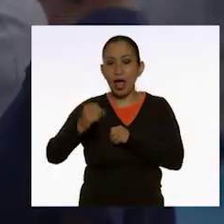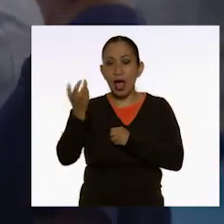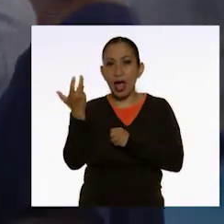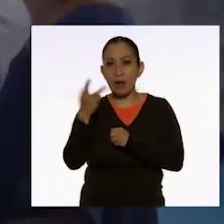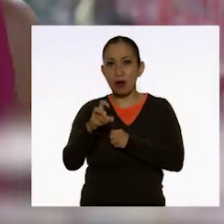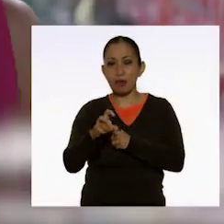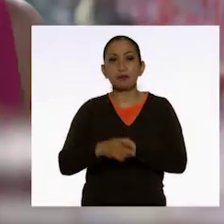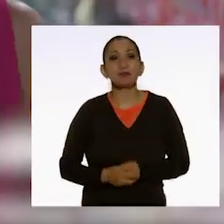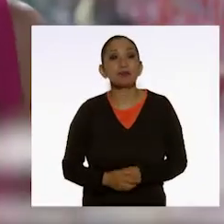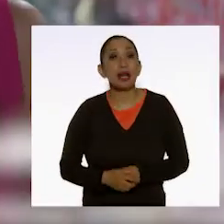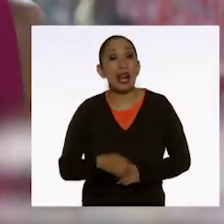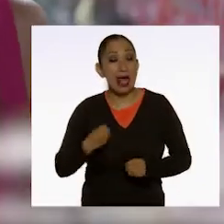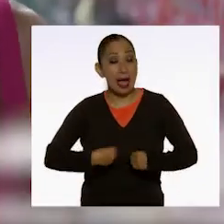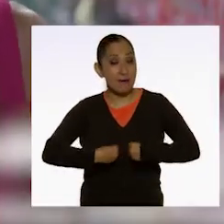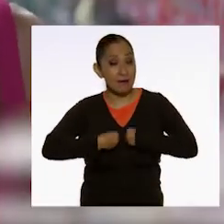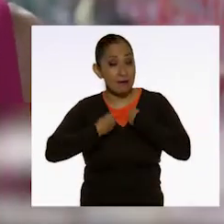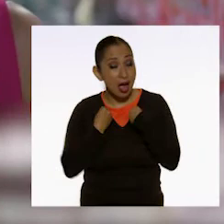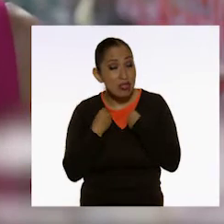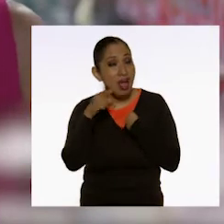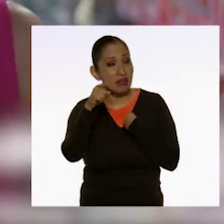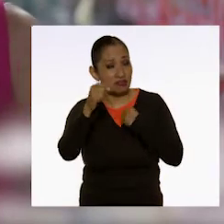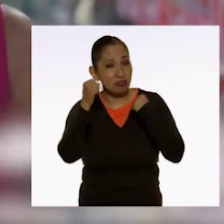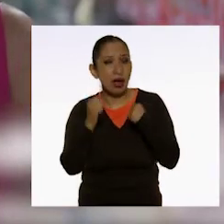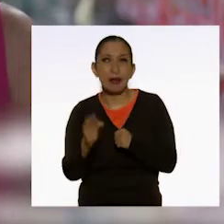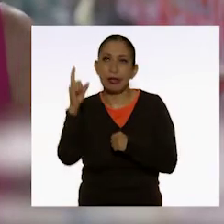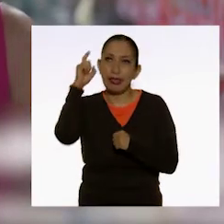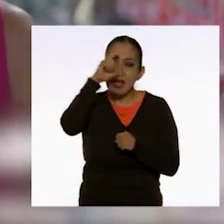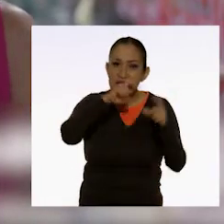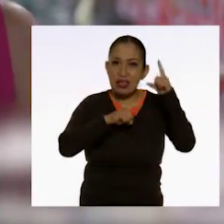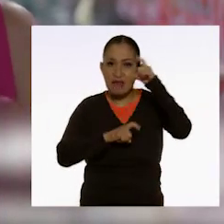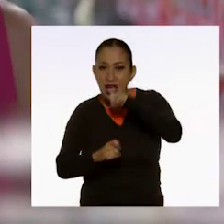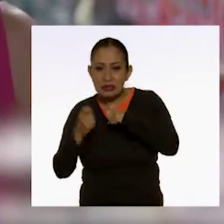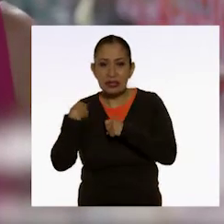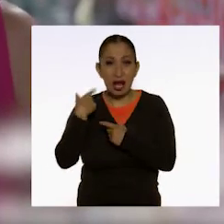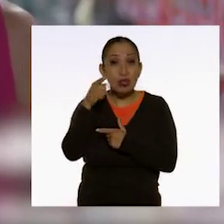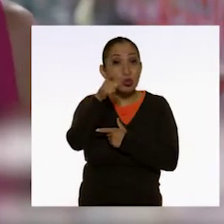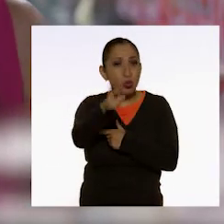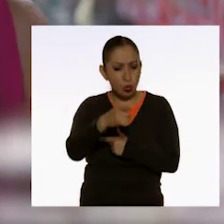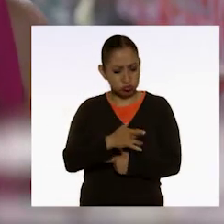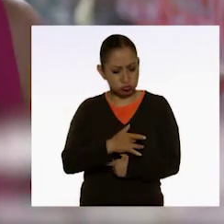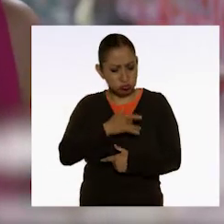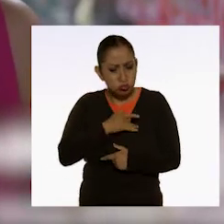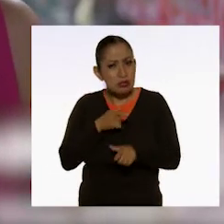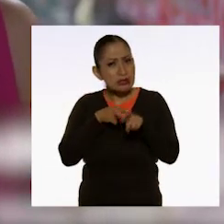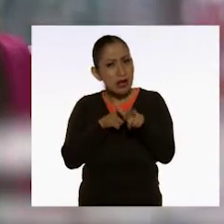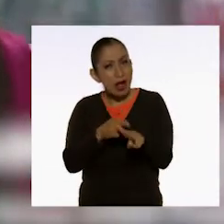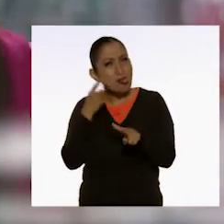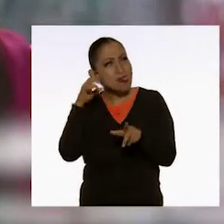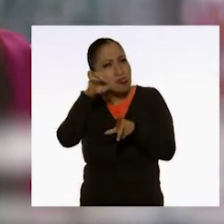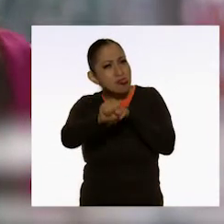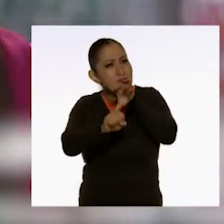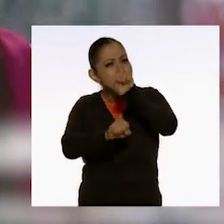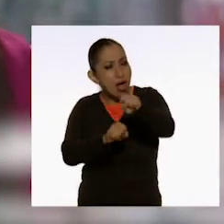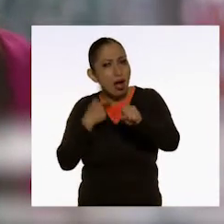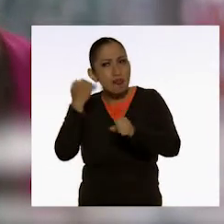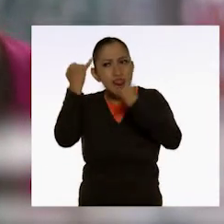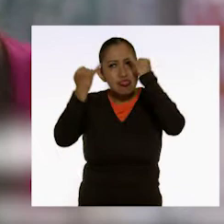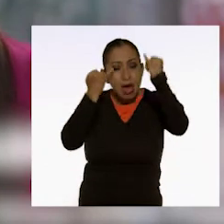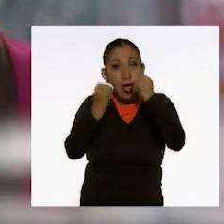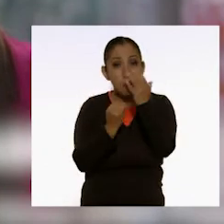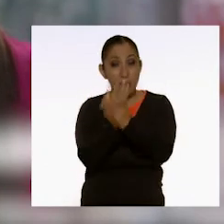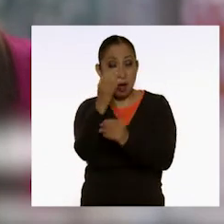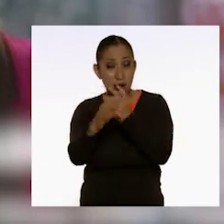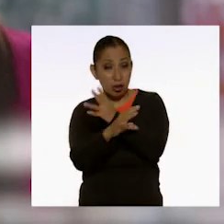de ébola. La vida te va a poner miles de retos. Está en ti seguir tus sueños, innovar y crear